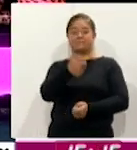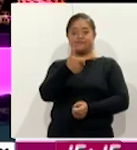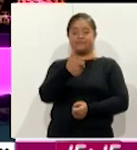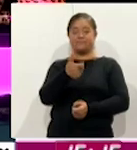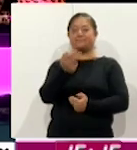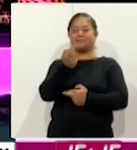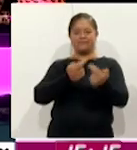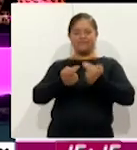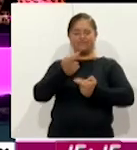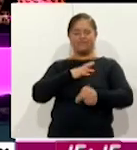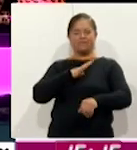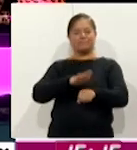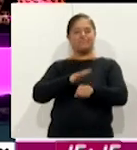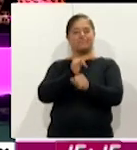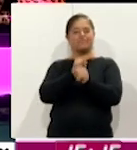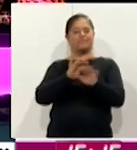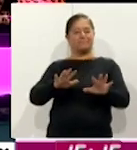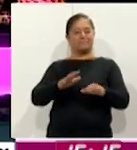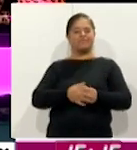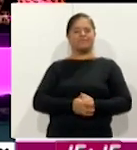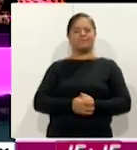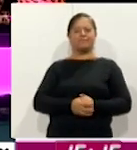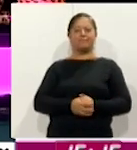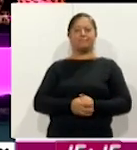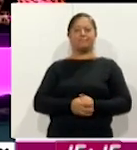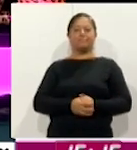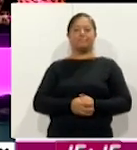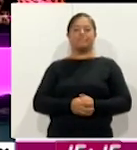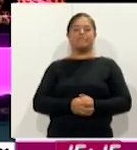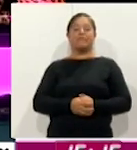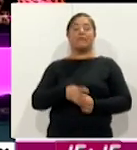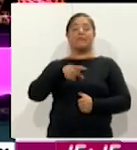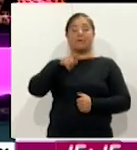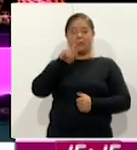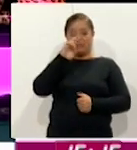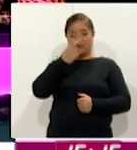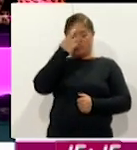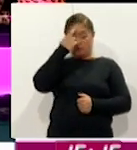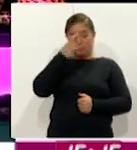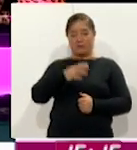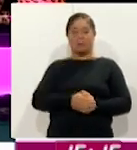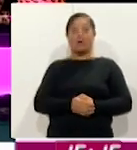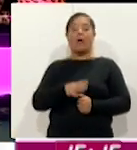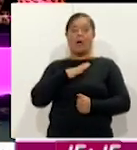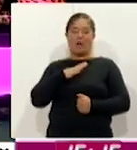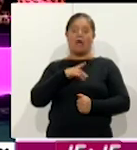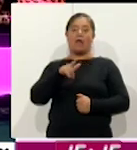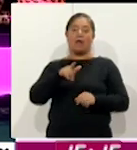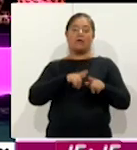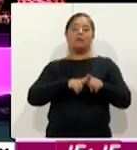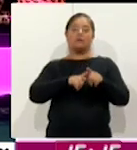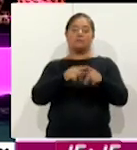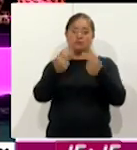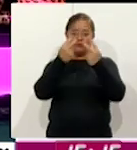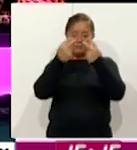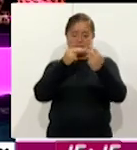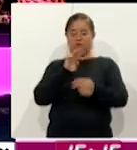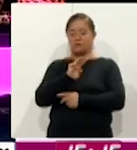y regresamos porque todavía tenemos mucho, mucho más información. No sin antes recordarle que nos siga viendo a través de